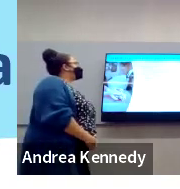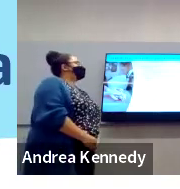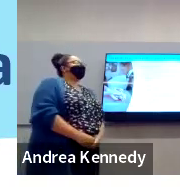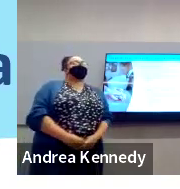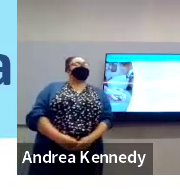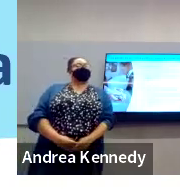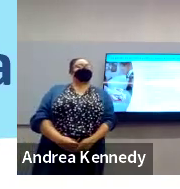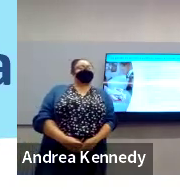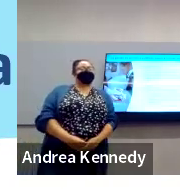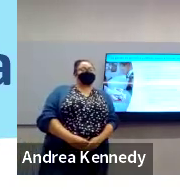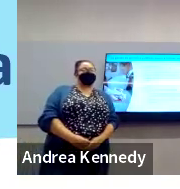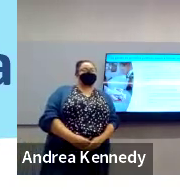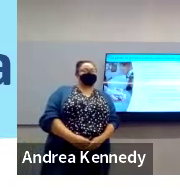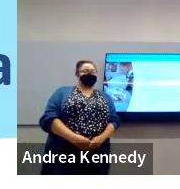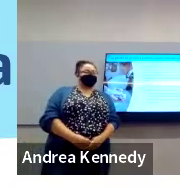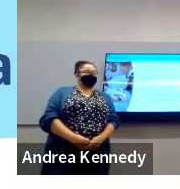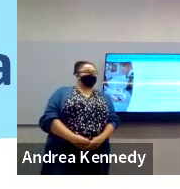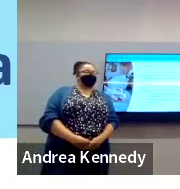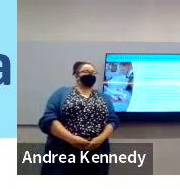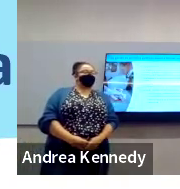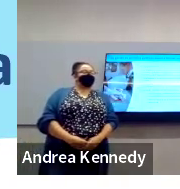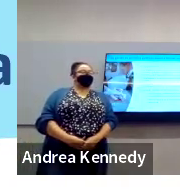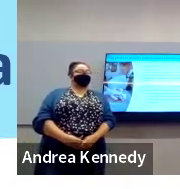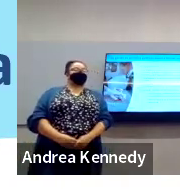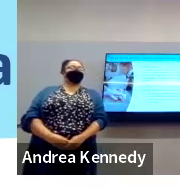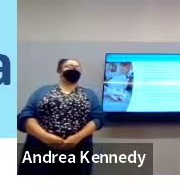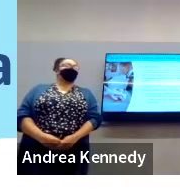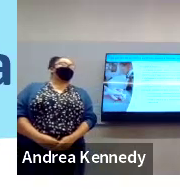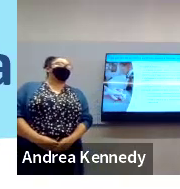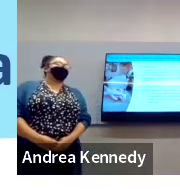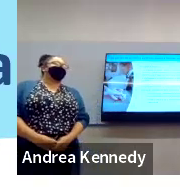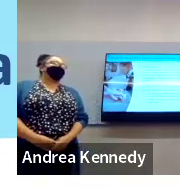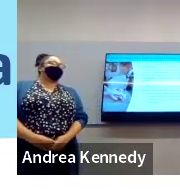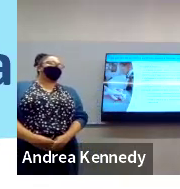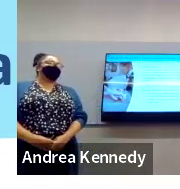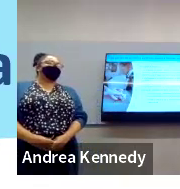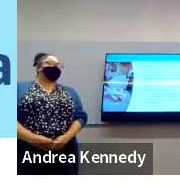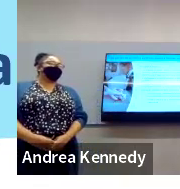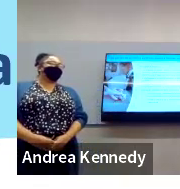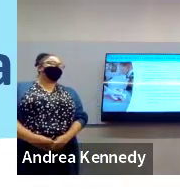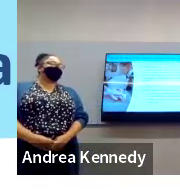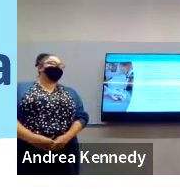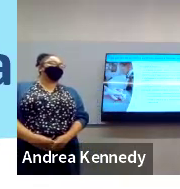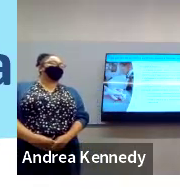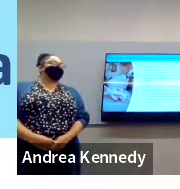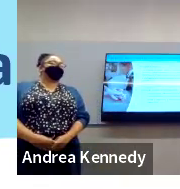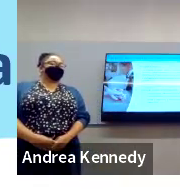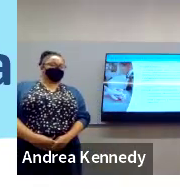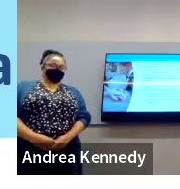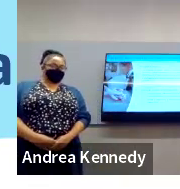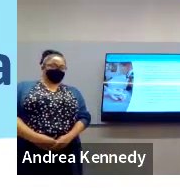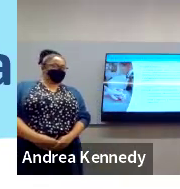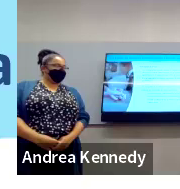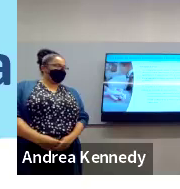subir y aparte lo que es permitido de aumentar la renta basado a lo que seleccione el comité